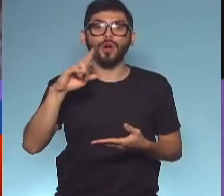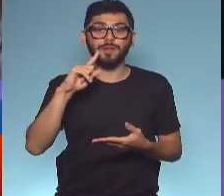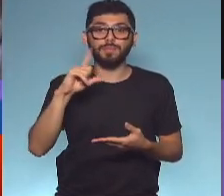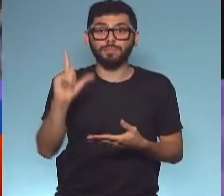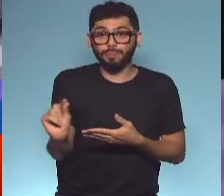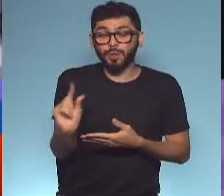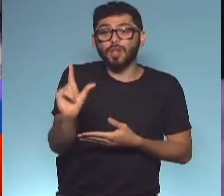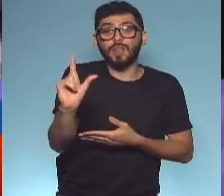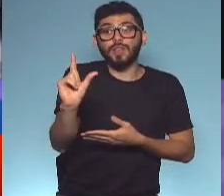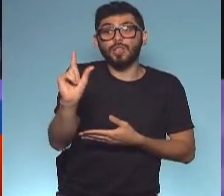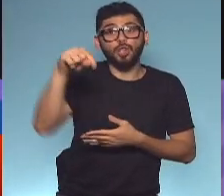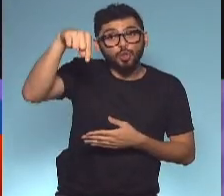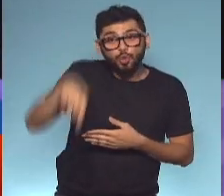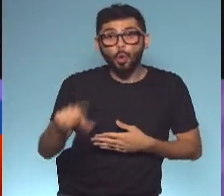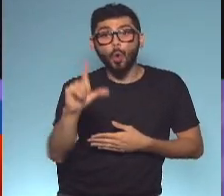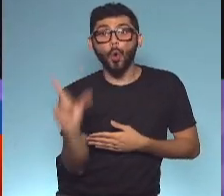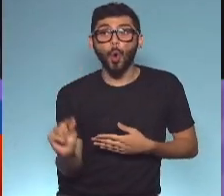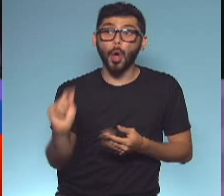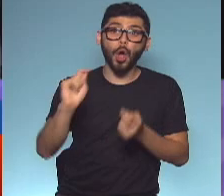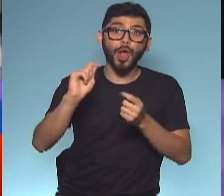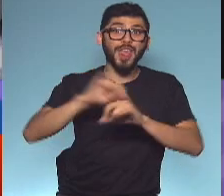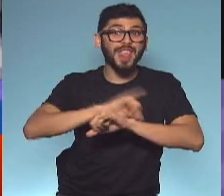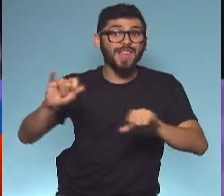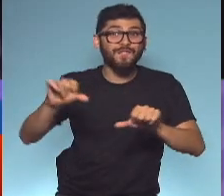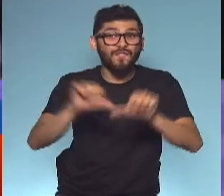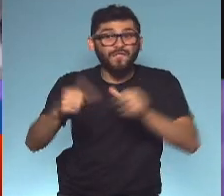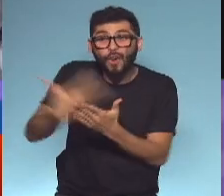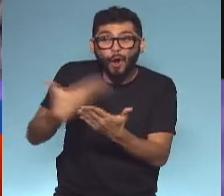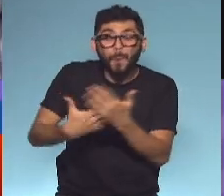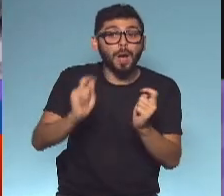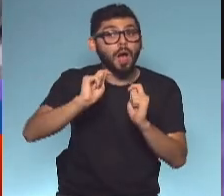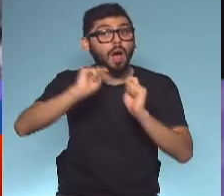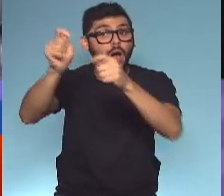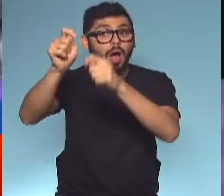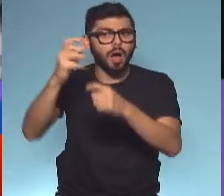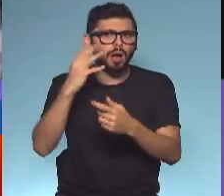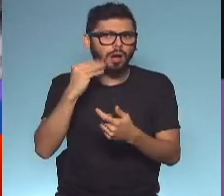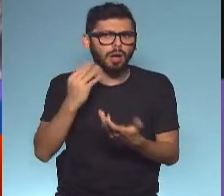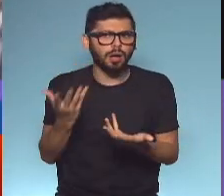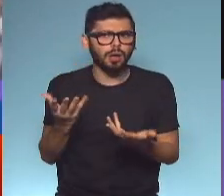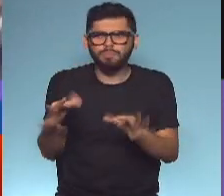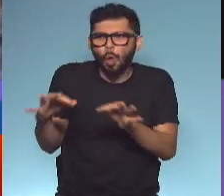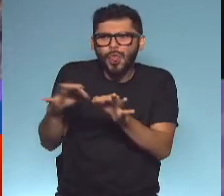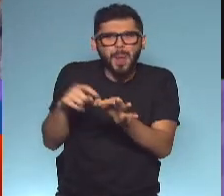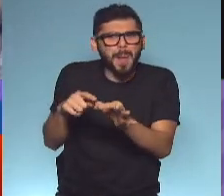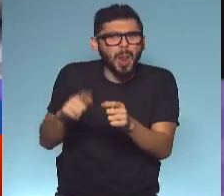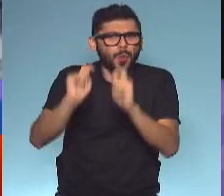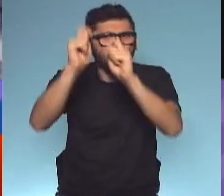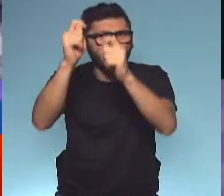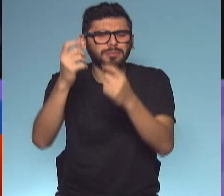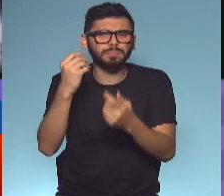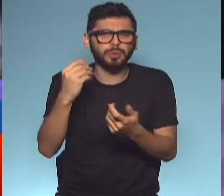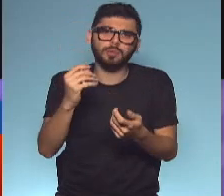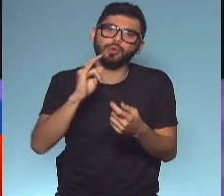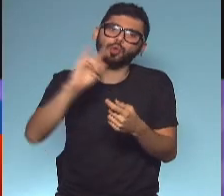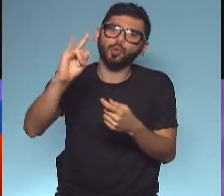los británicos. Nuevamente le volvimos a entregar información científica a los británicos, a las Islas Malvinas, para que hagan un